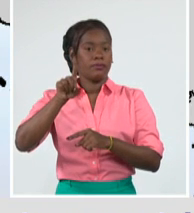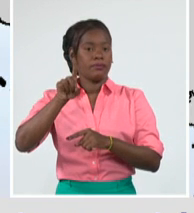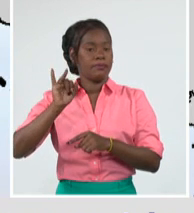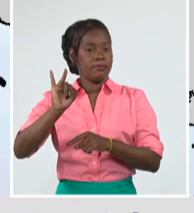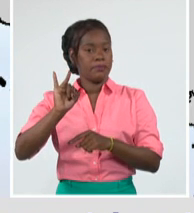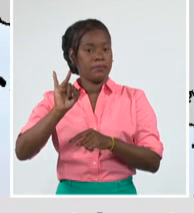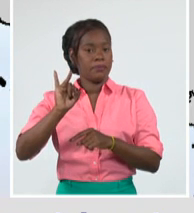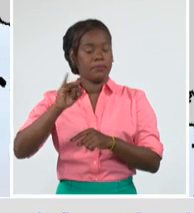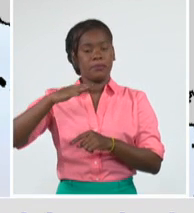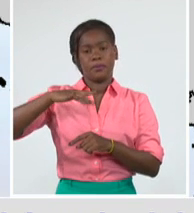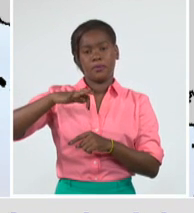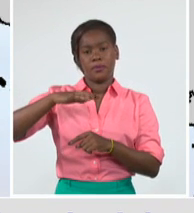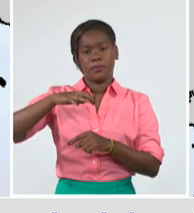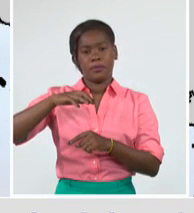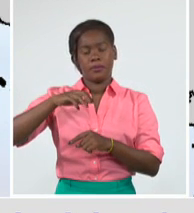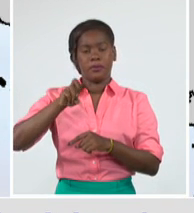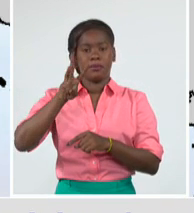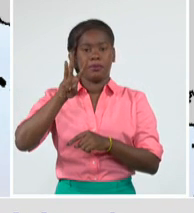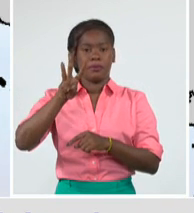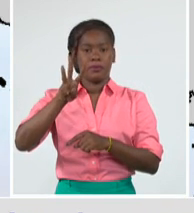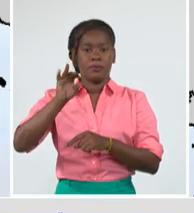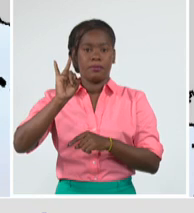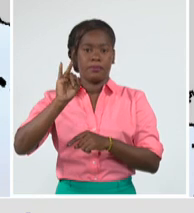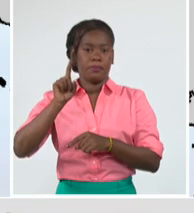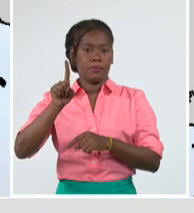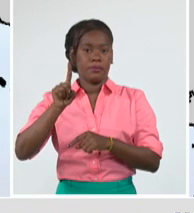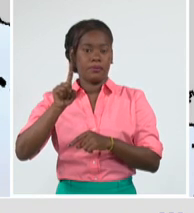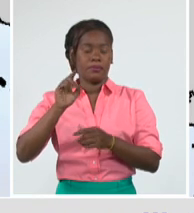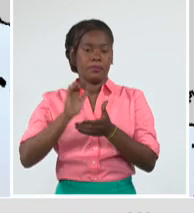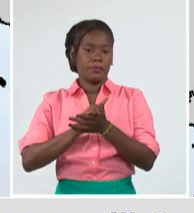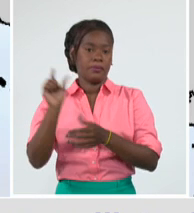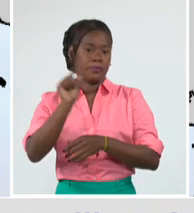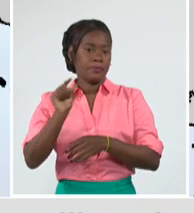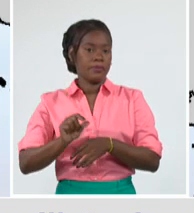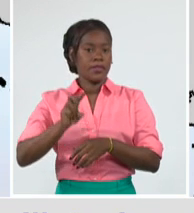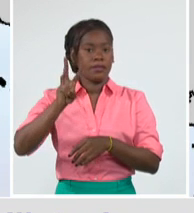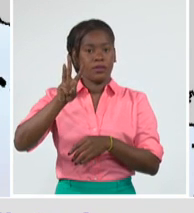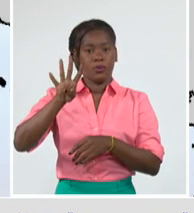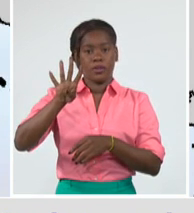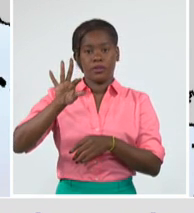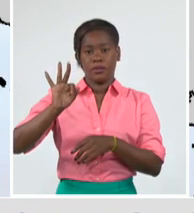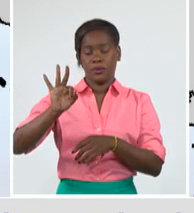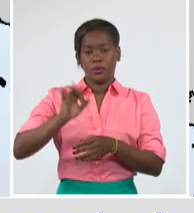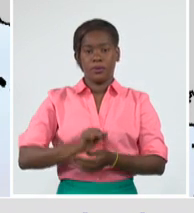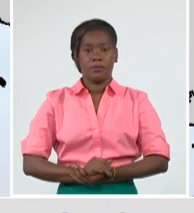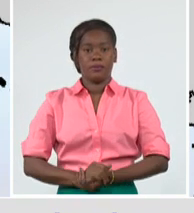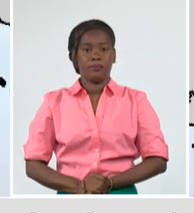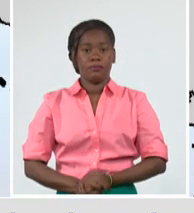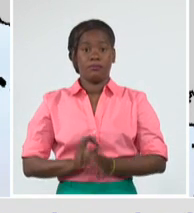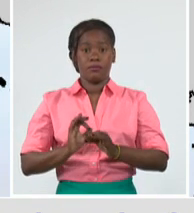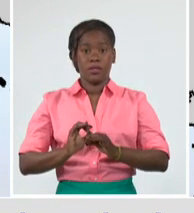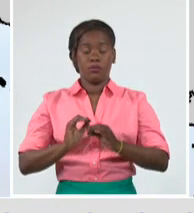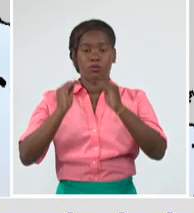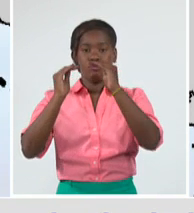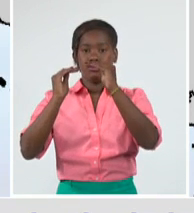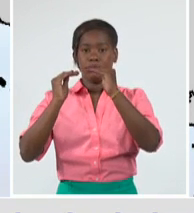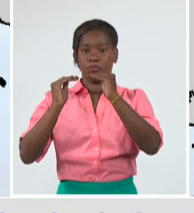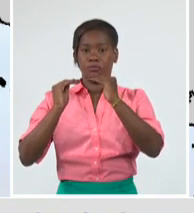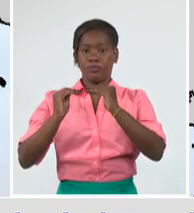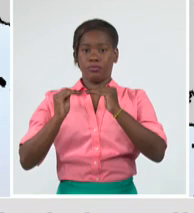del Río 371, Mayabeque 348, como nos explicaba anoche el director del